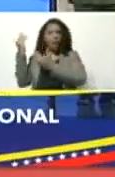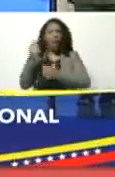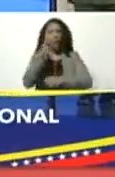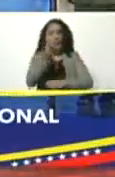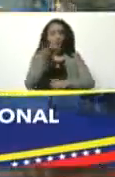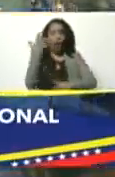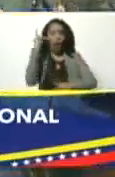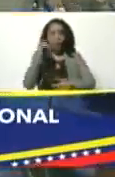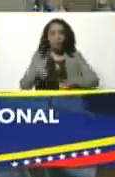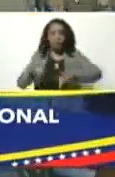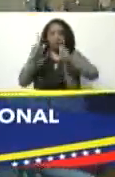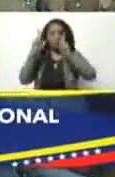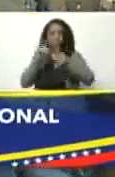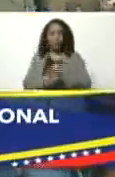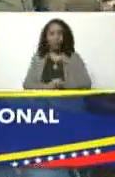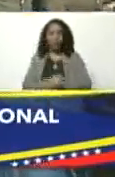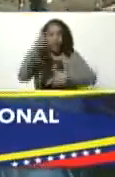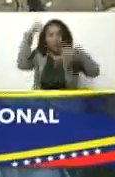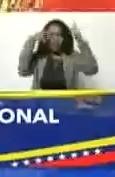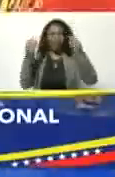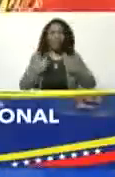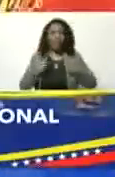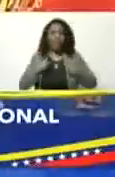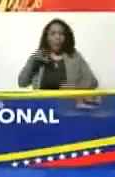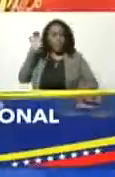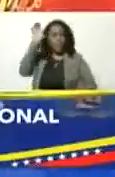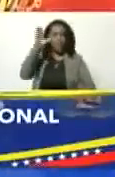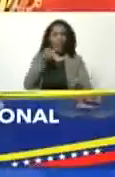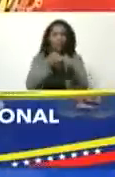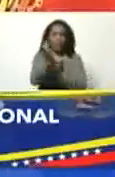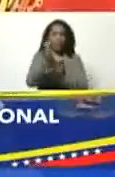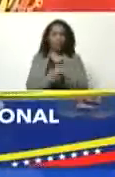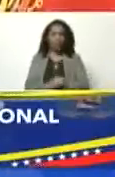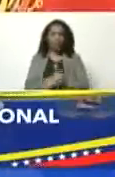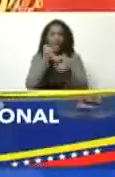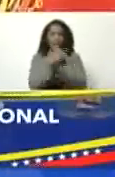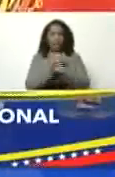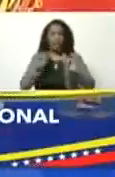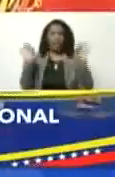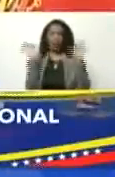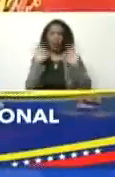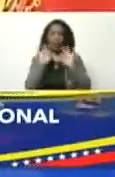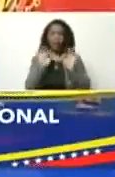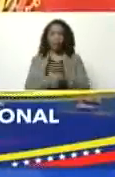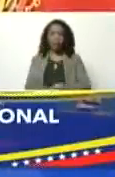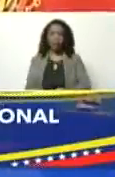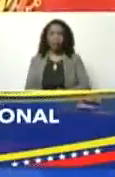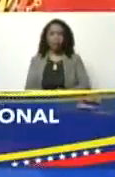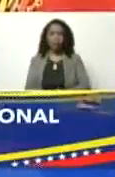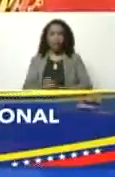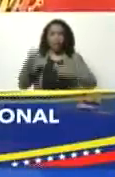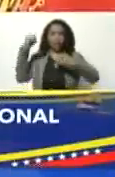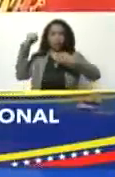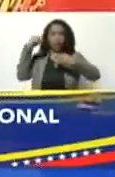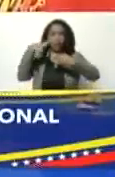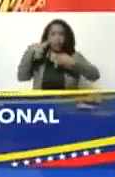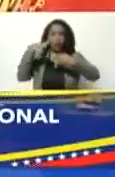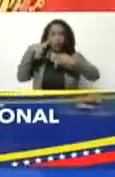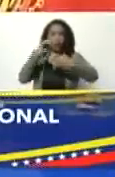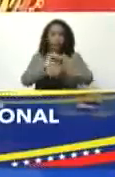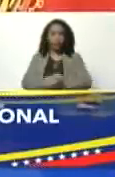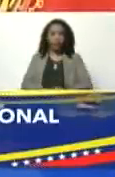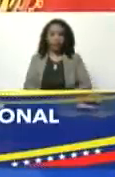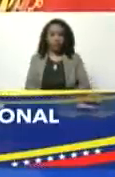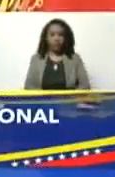autorizado. Chávez vive. La patria sigue. Independencia o nada. El sol de Venezuela nace en el